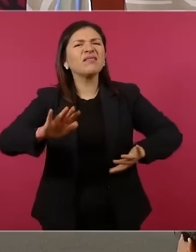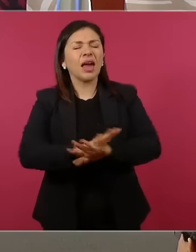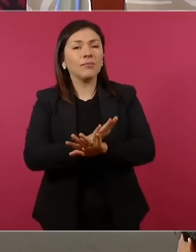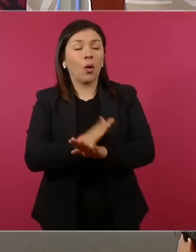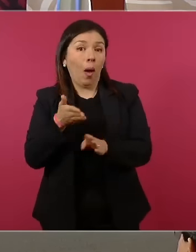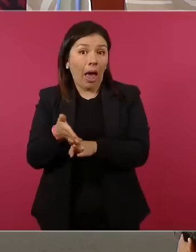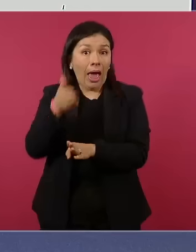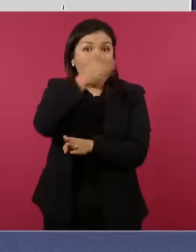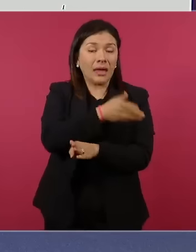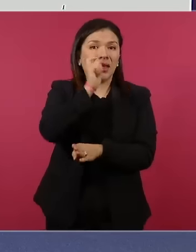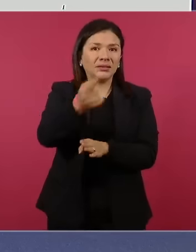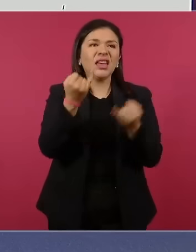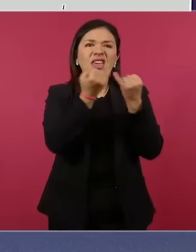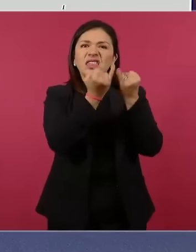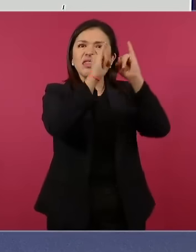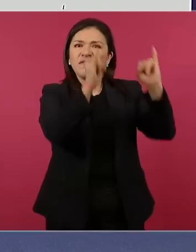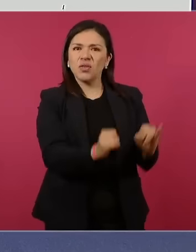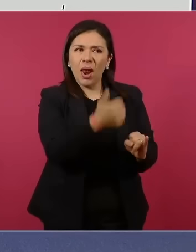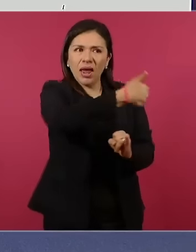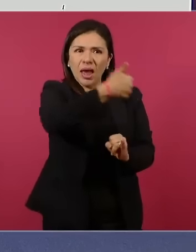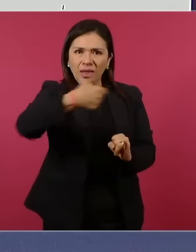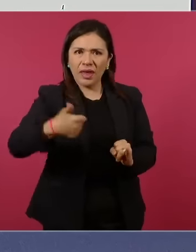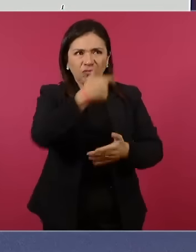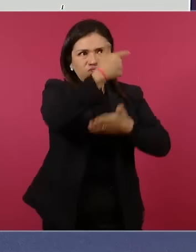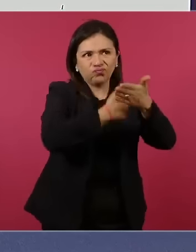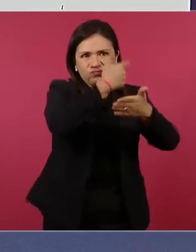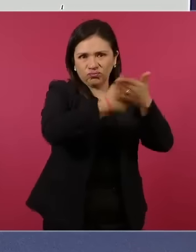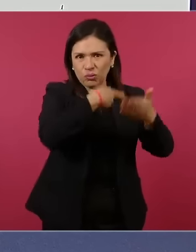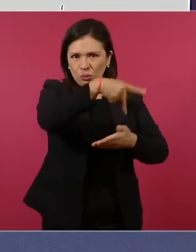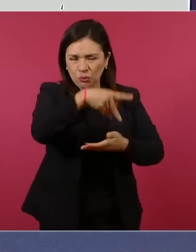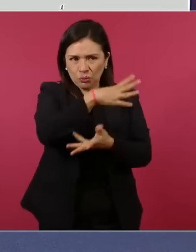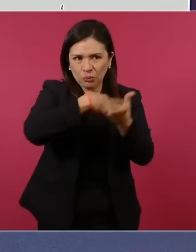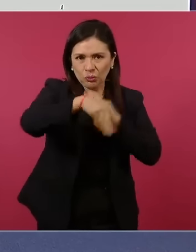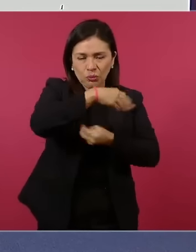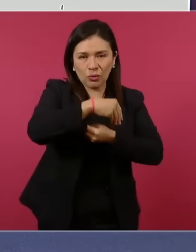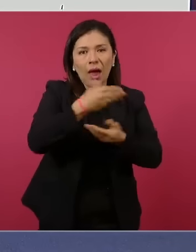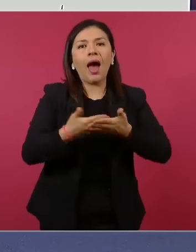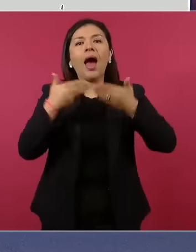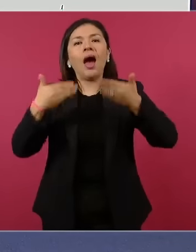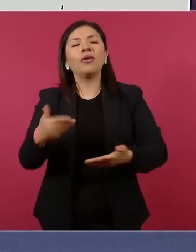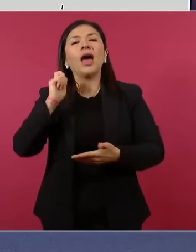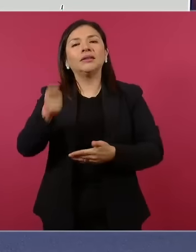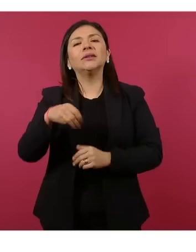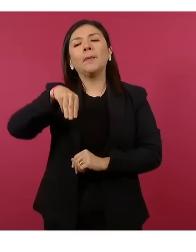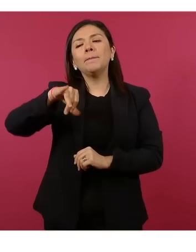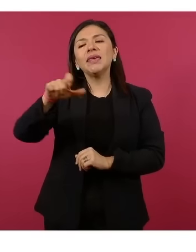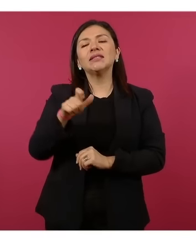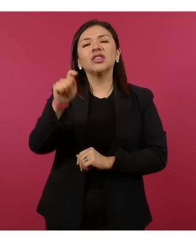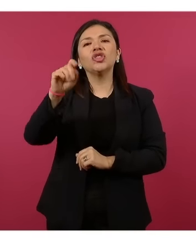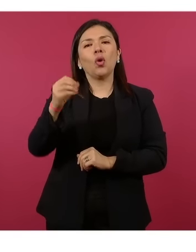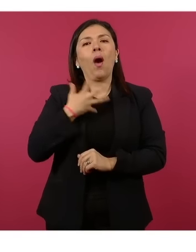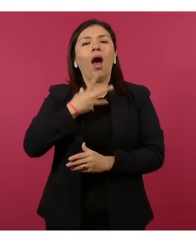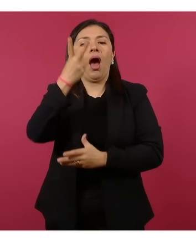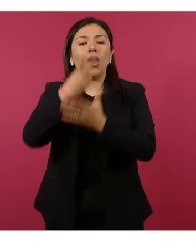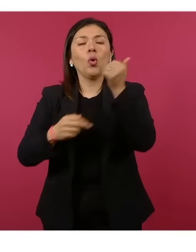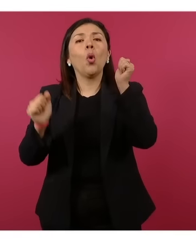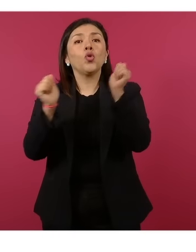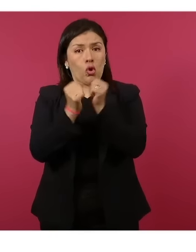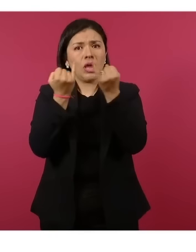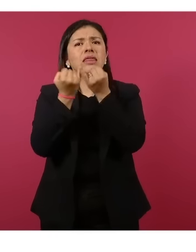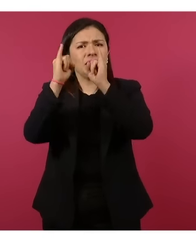de cuentas individuales, a uno mixto, donde están las cuentas individuales, pero